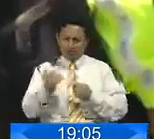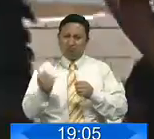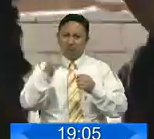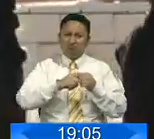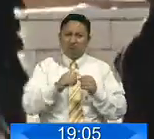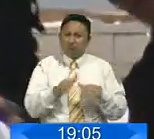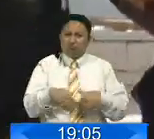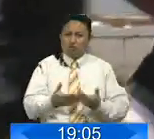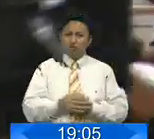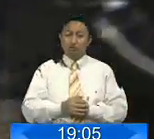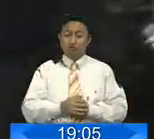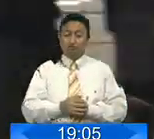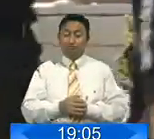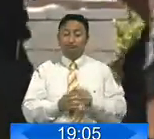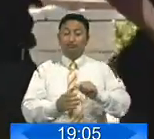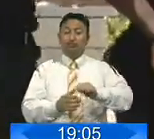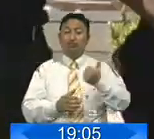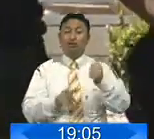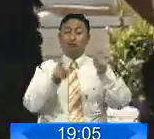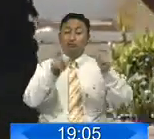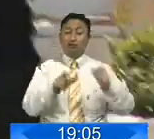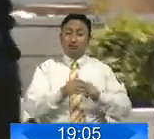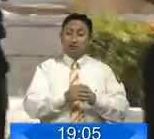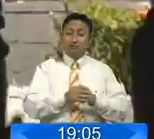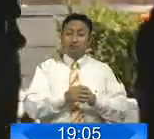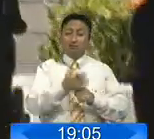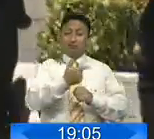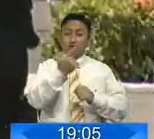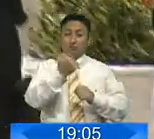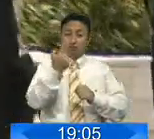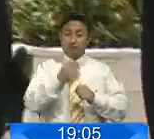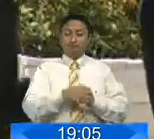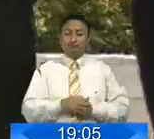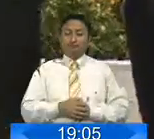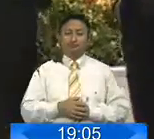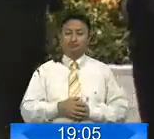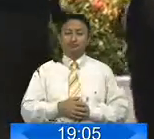narcotráfico y otras vinculadas al sicariato a nivel nacional. Informó Charlie Pisa.